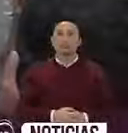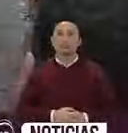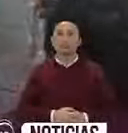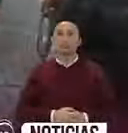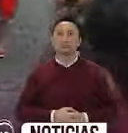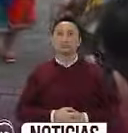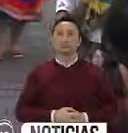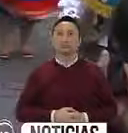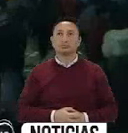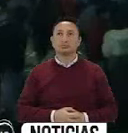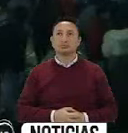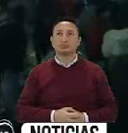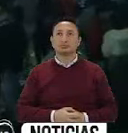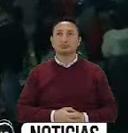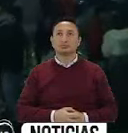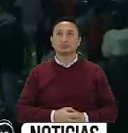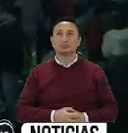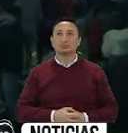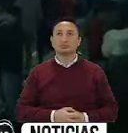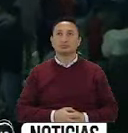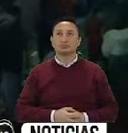Rosero.